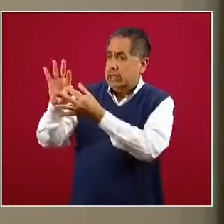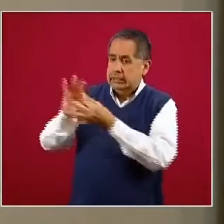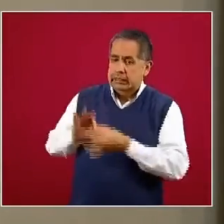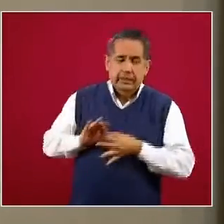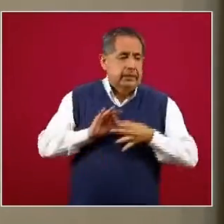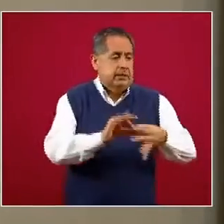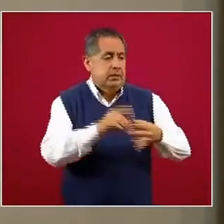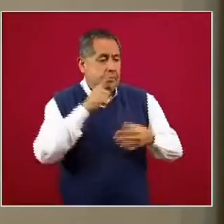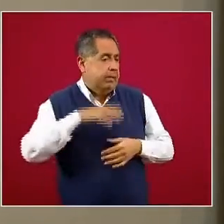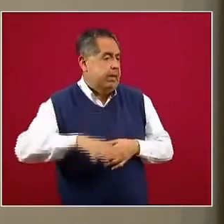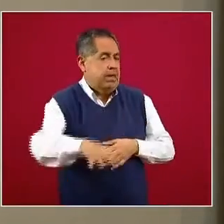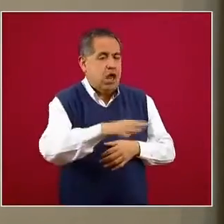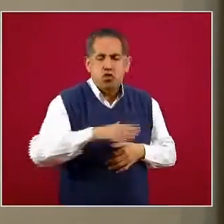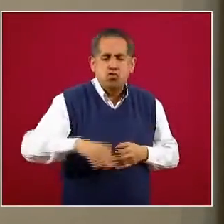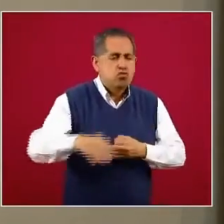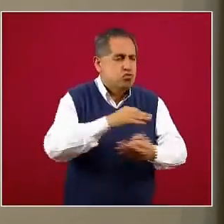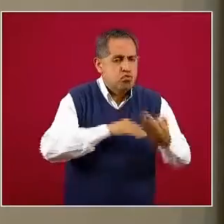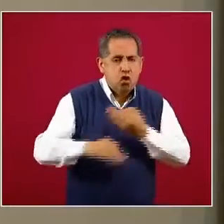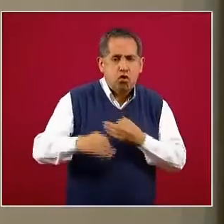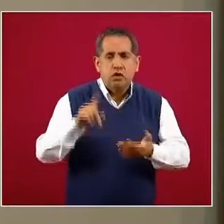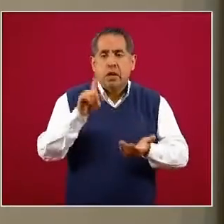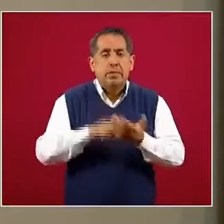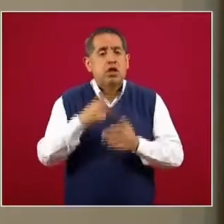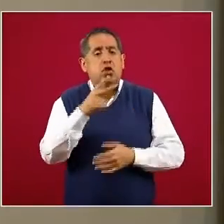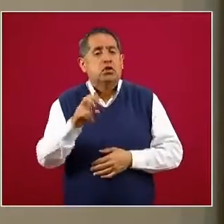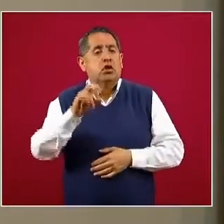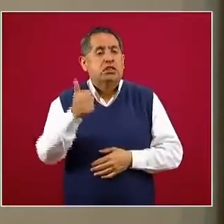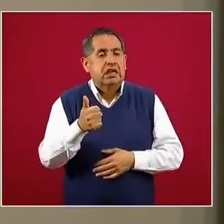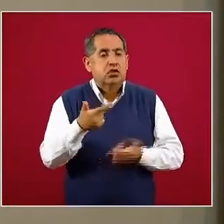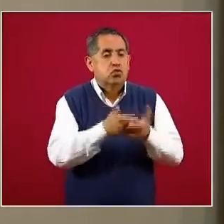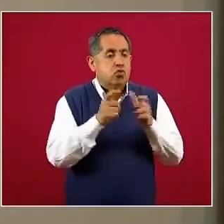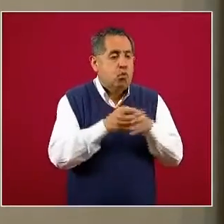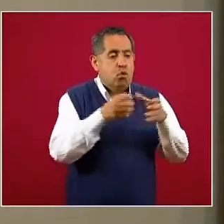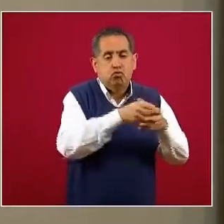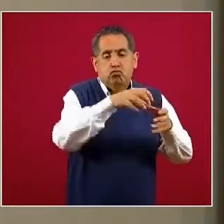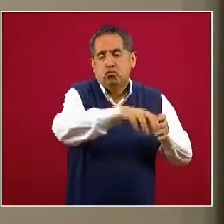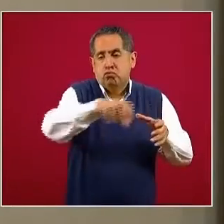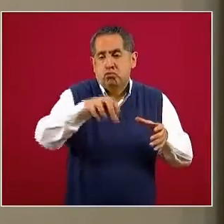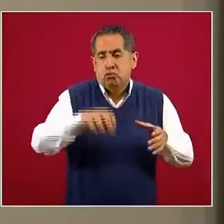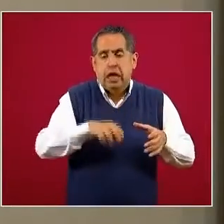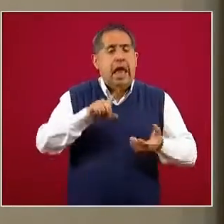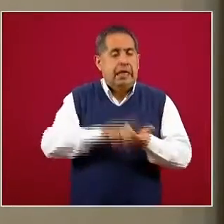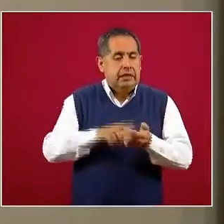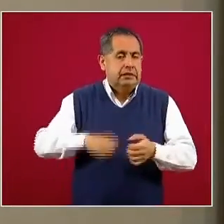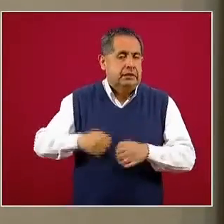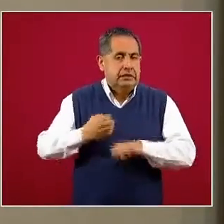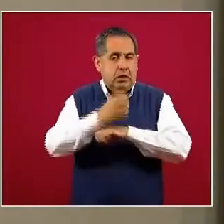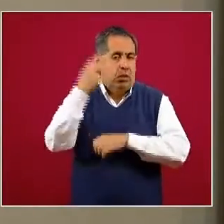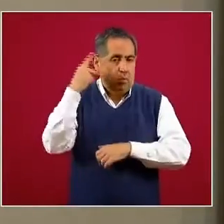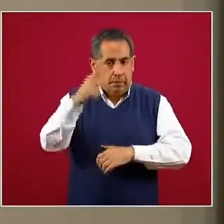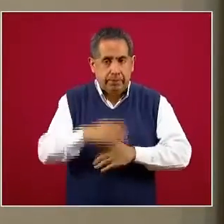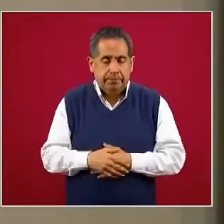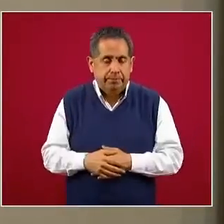derechos agrarios, a los que se suman otros 4 millones de titulares de otros derechos dentro de los